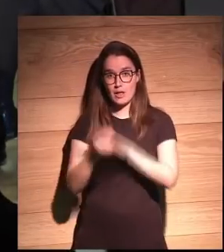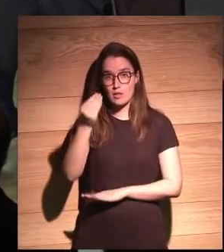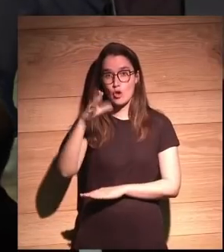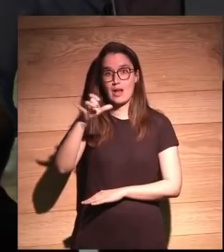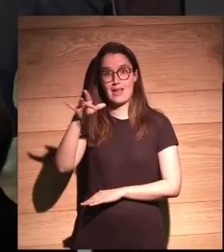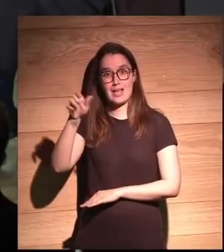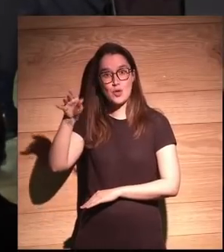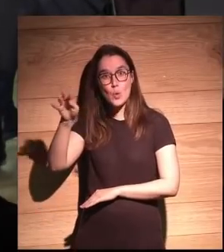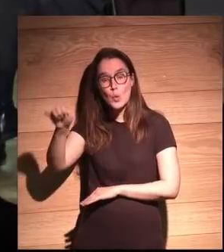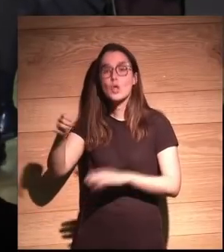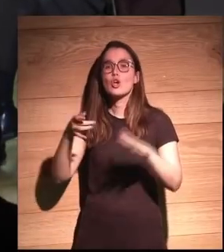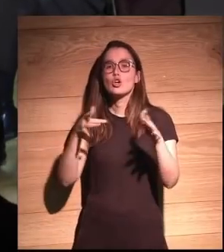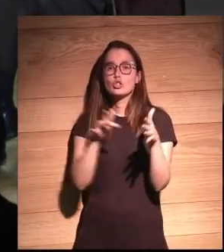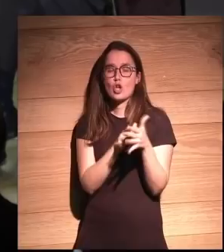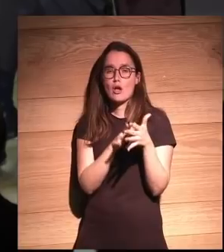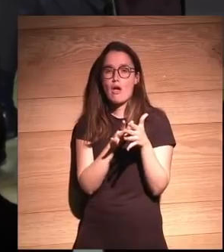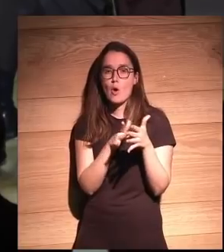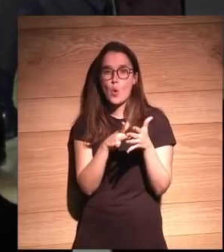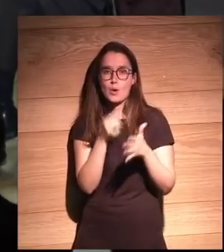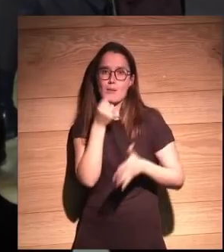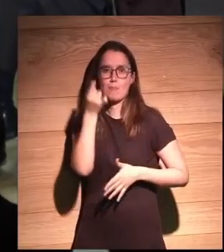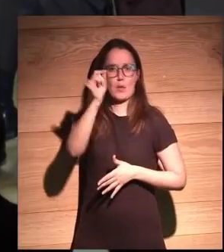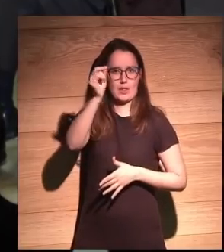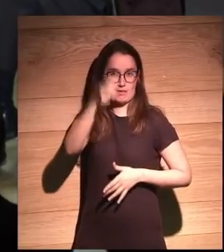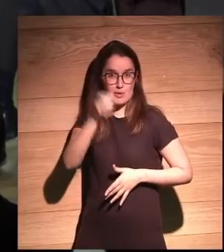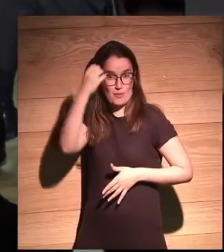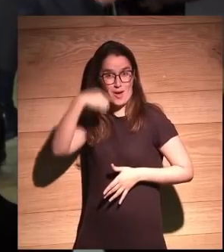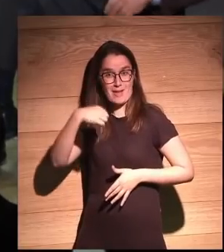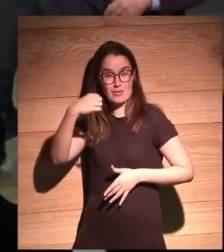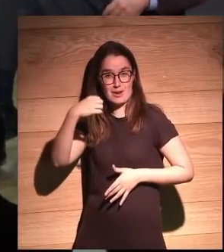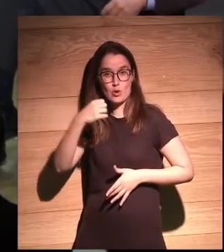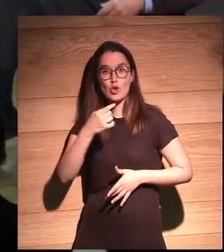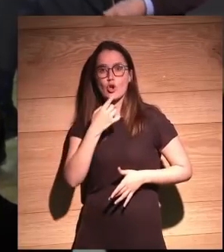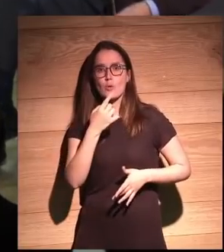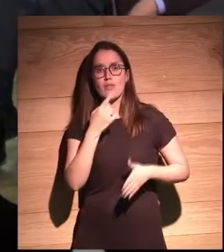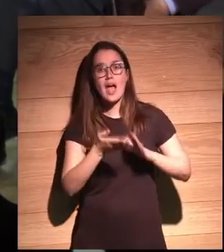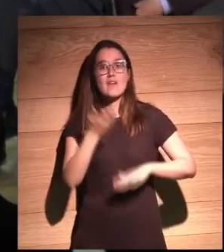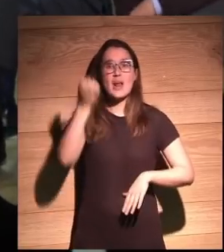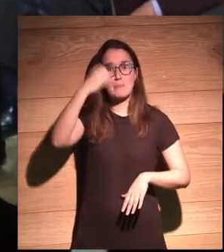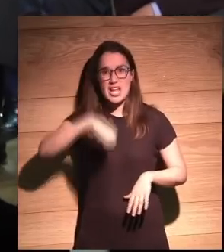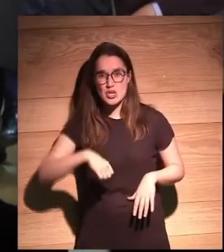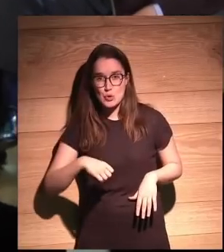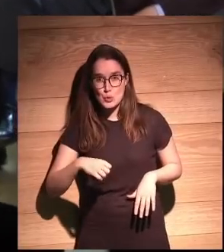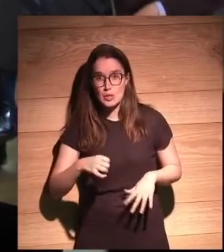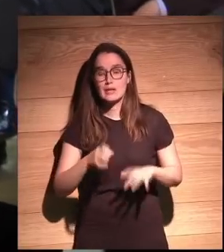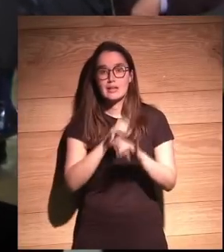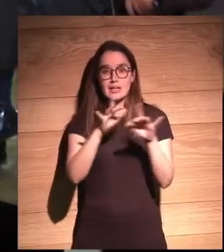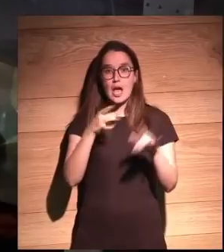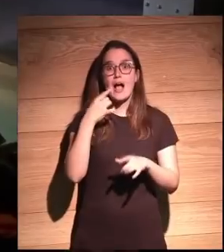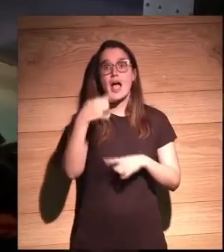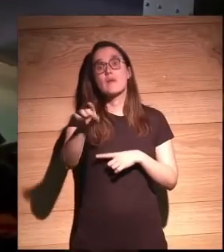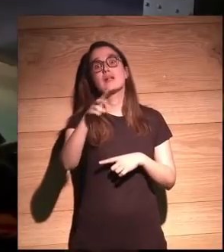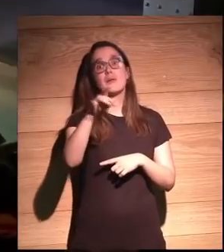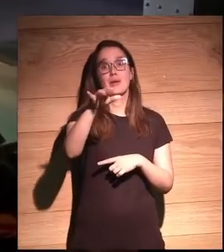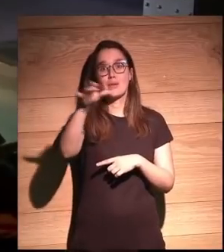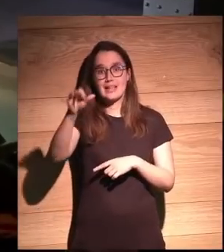de Bilbilis, pues tenía un cierto acento también. Y como decían, ahí va el maño. Y cabrón, ahí va el de